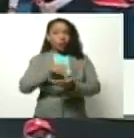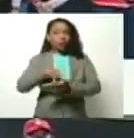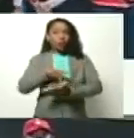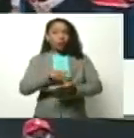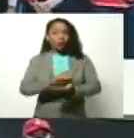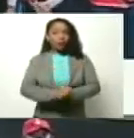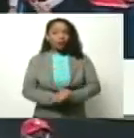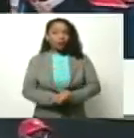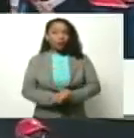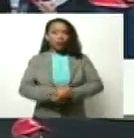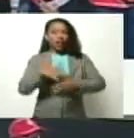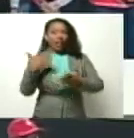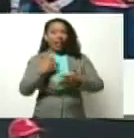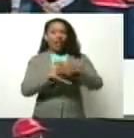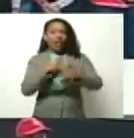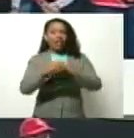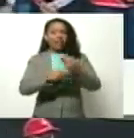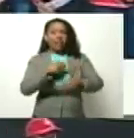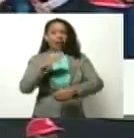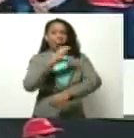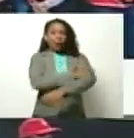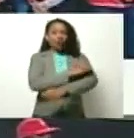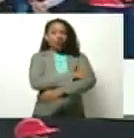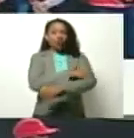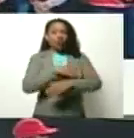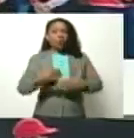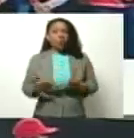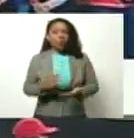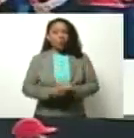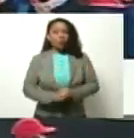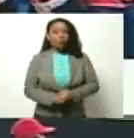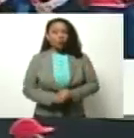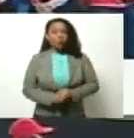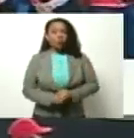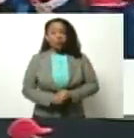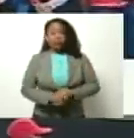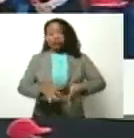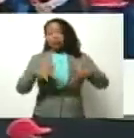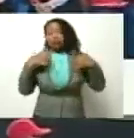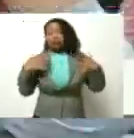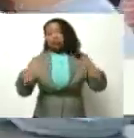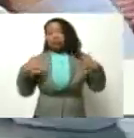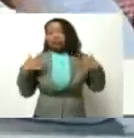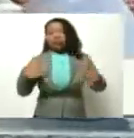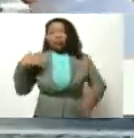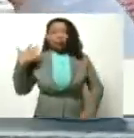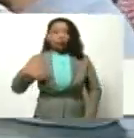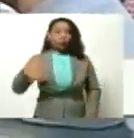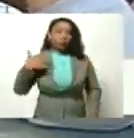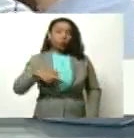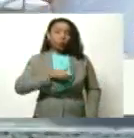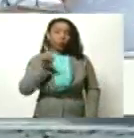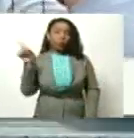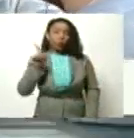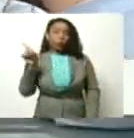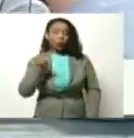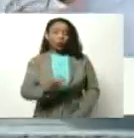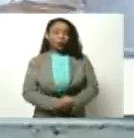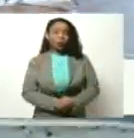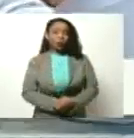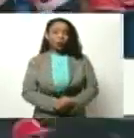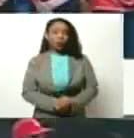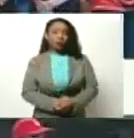qué va a ser la oposición tremendo lío para ellos